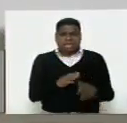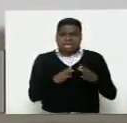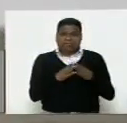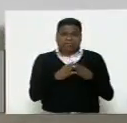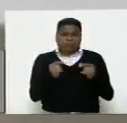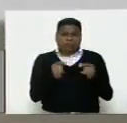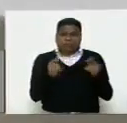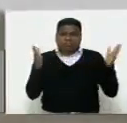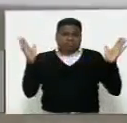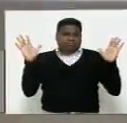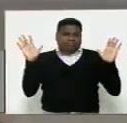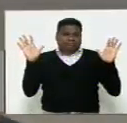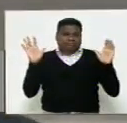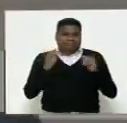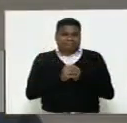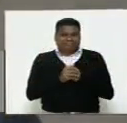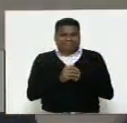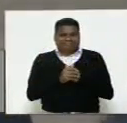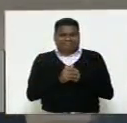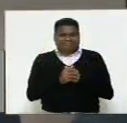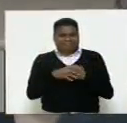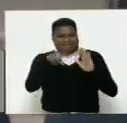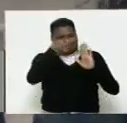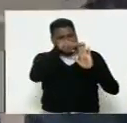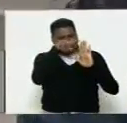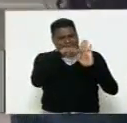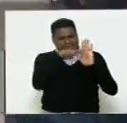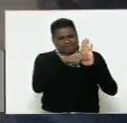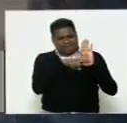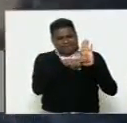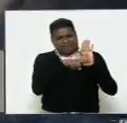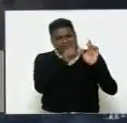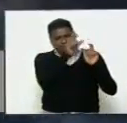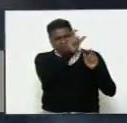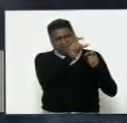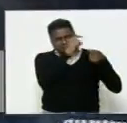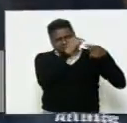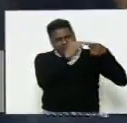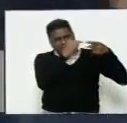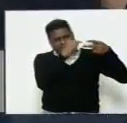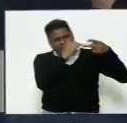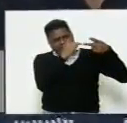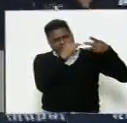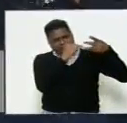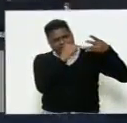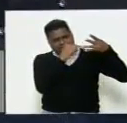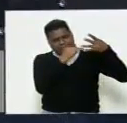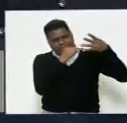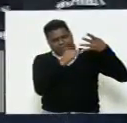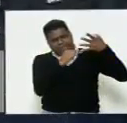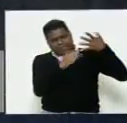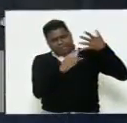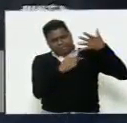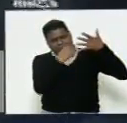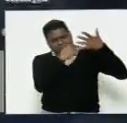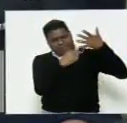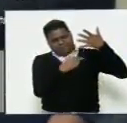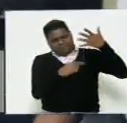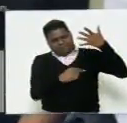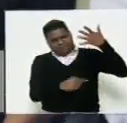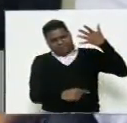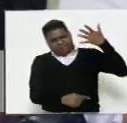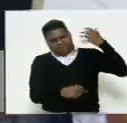la Emma Ortega, a Blanca Romero, a Ludy Ramírez, a Dora,